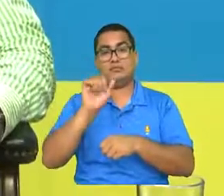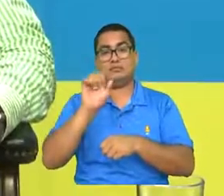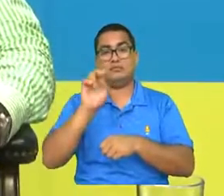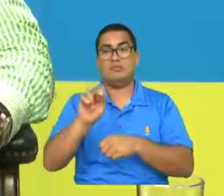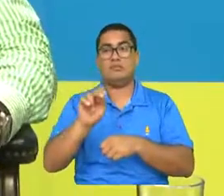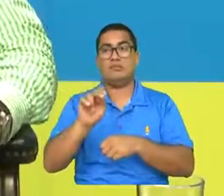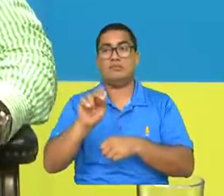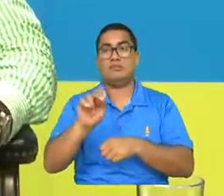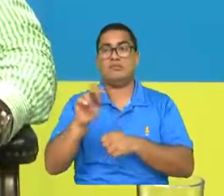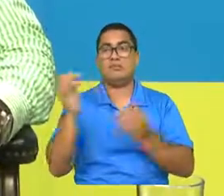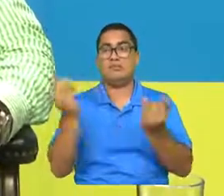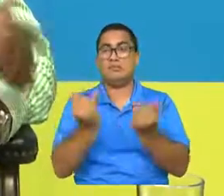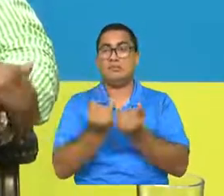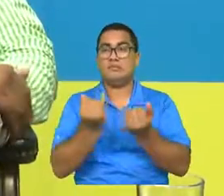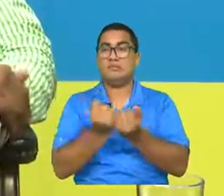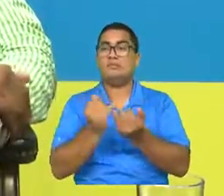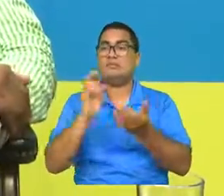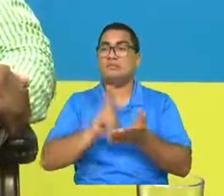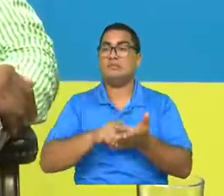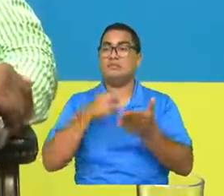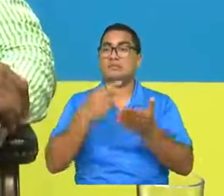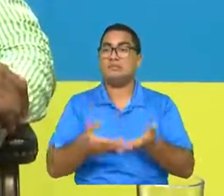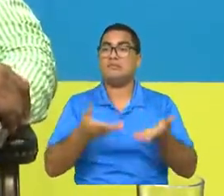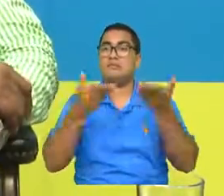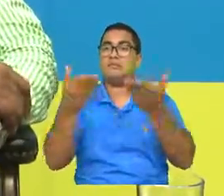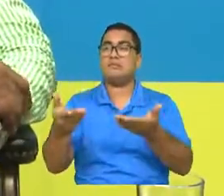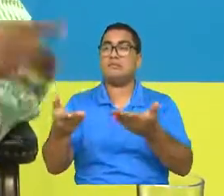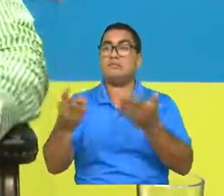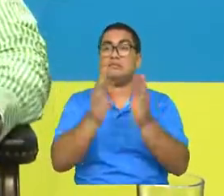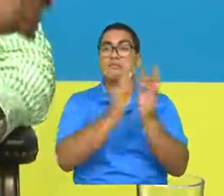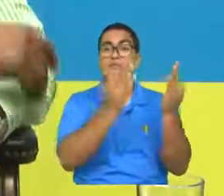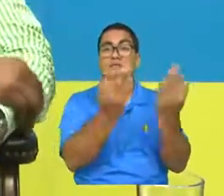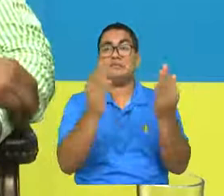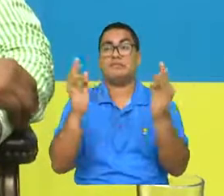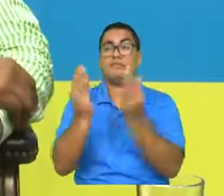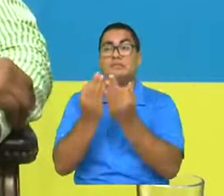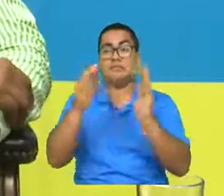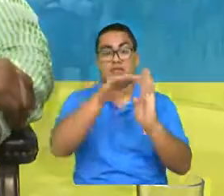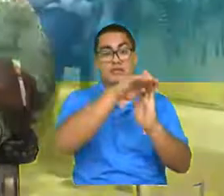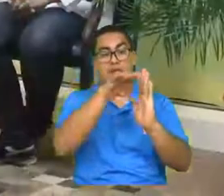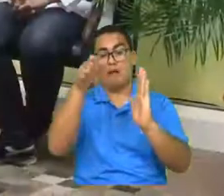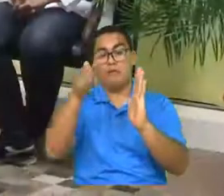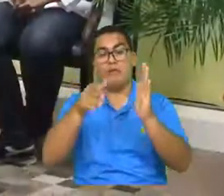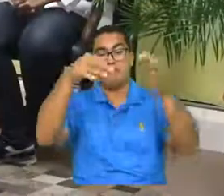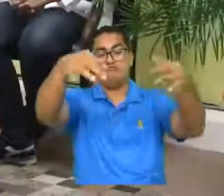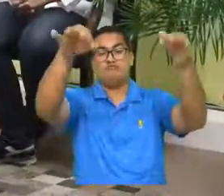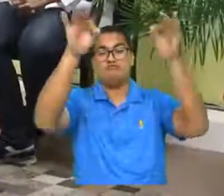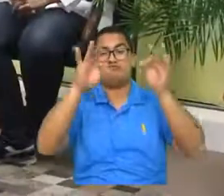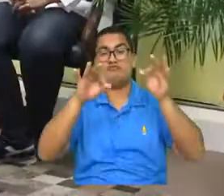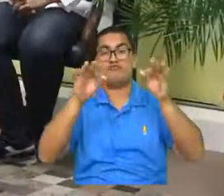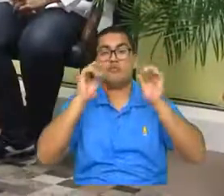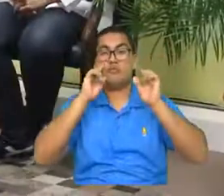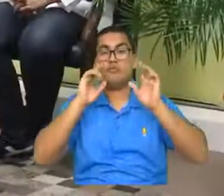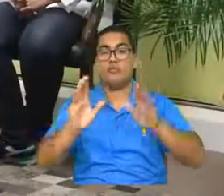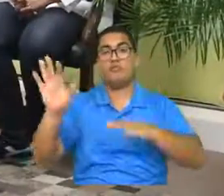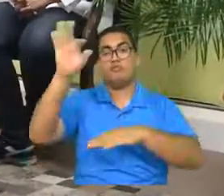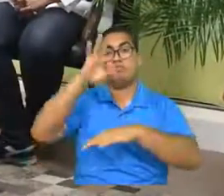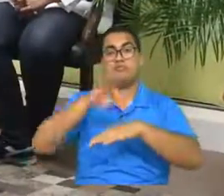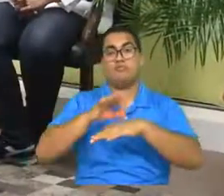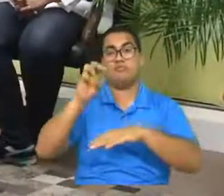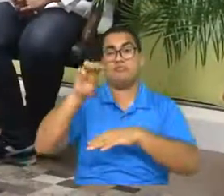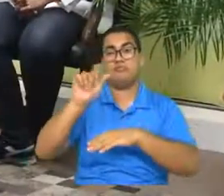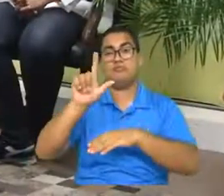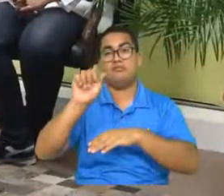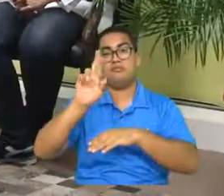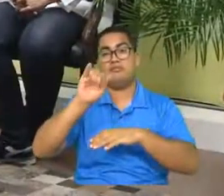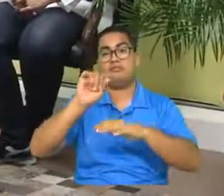O sea, comúnmente ustedes están donando mosquitero a las familias como manera para prevenir también la malaria. Así es. Este año tienen